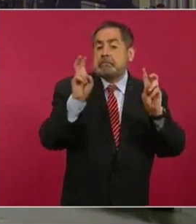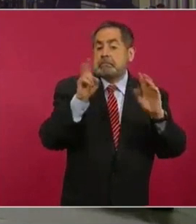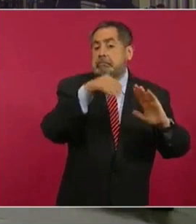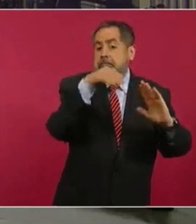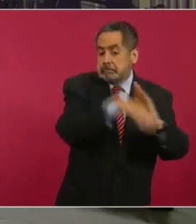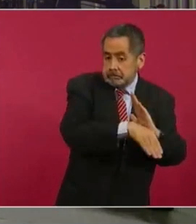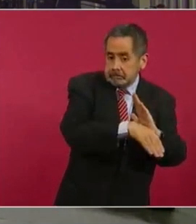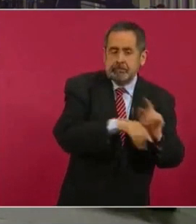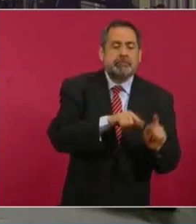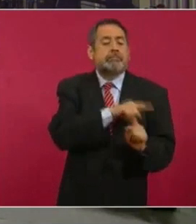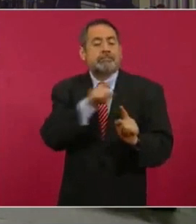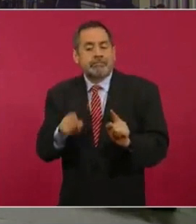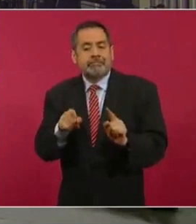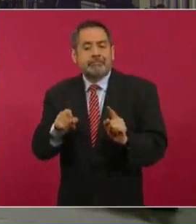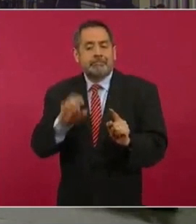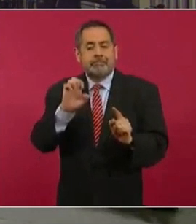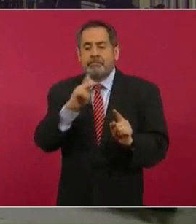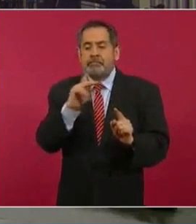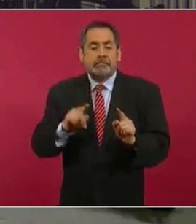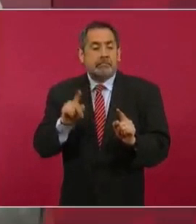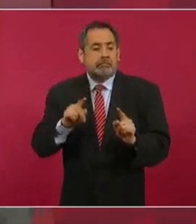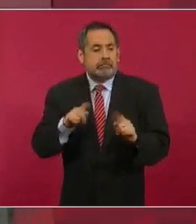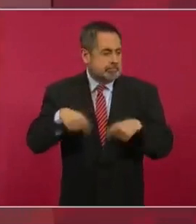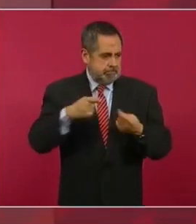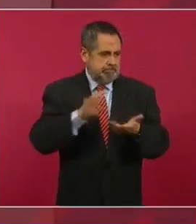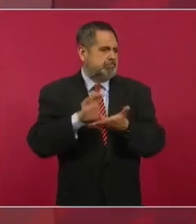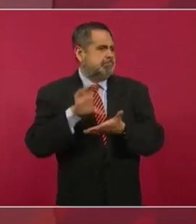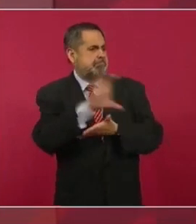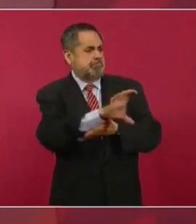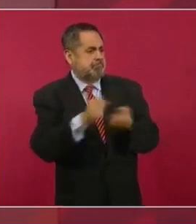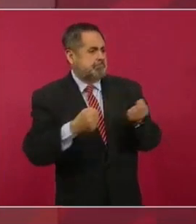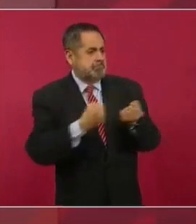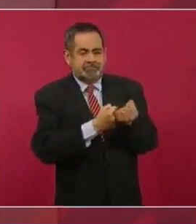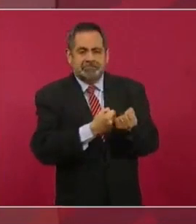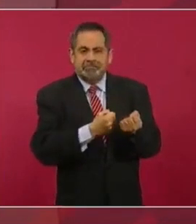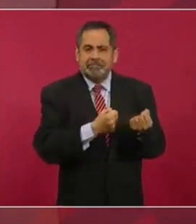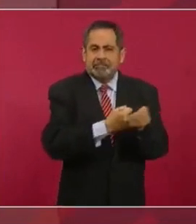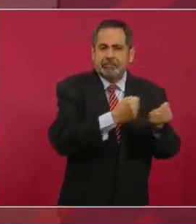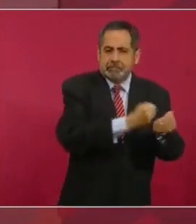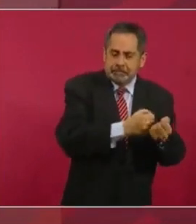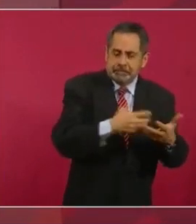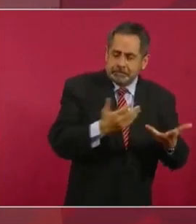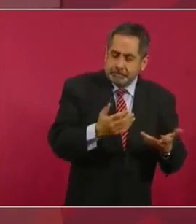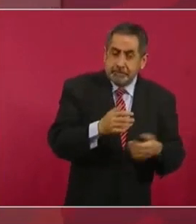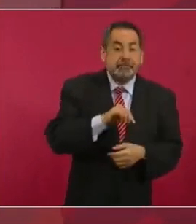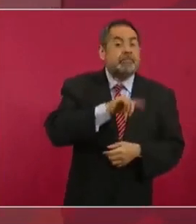rescata. Y después de que Zedillo los rescata, Fox